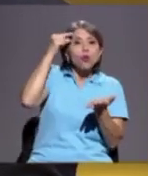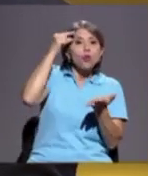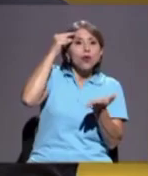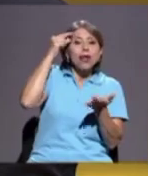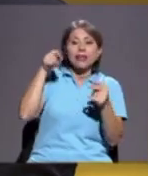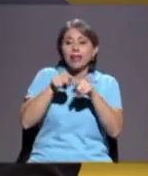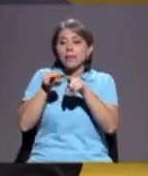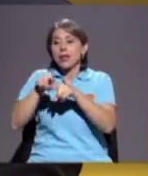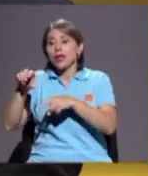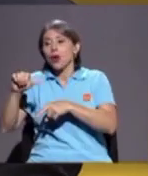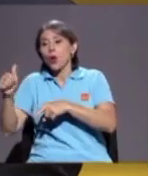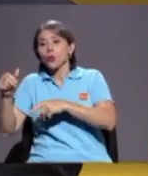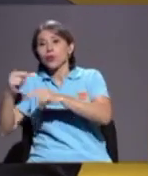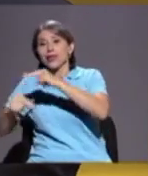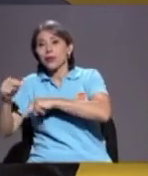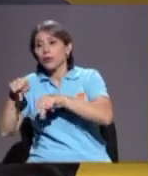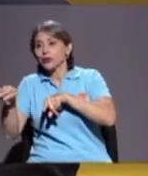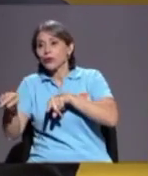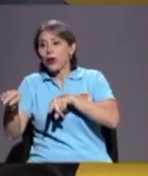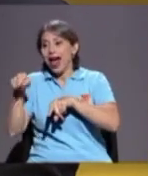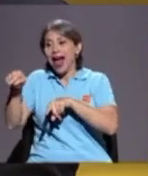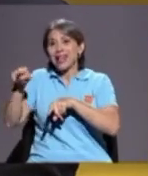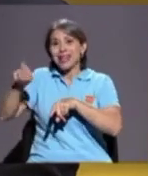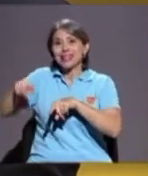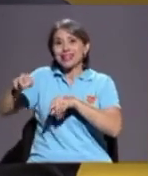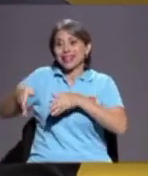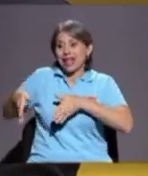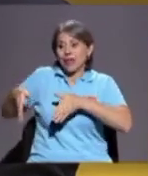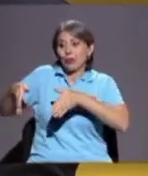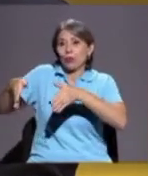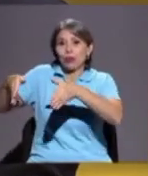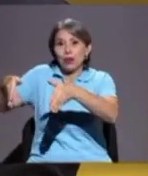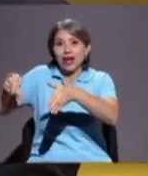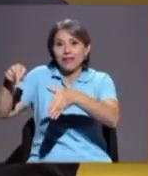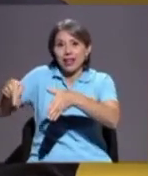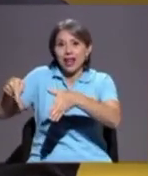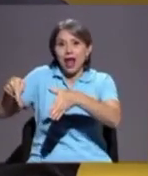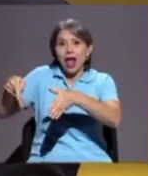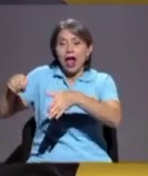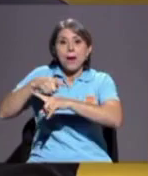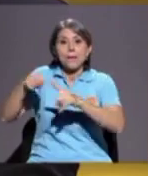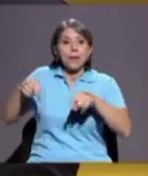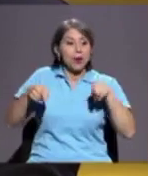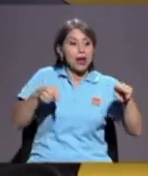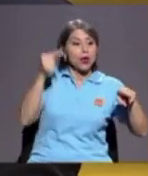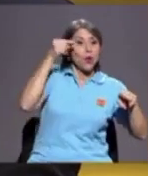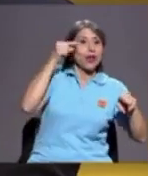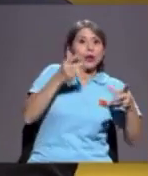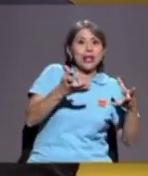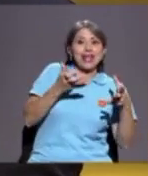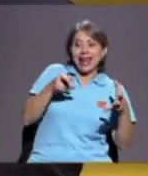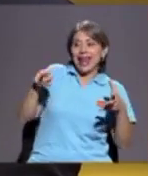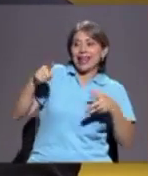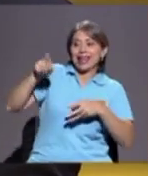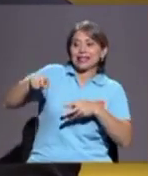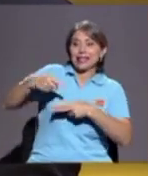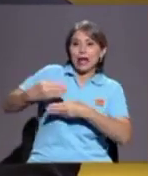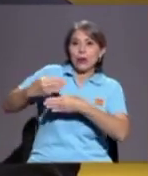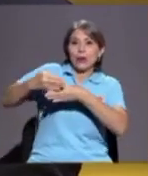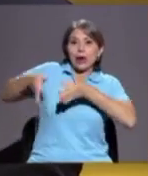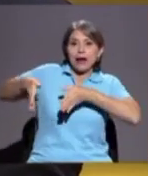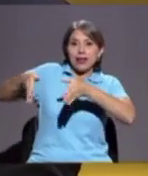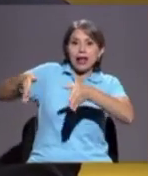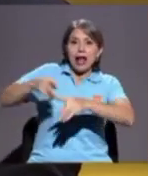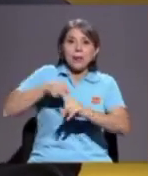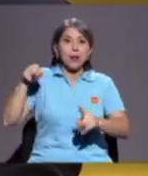carretera, entonces el gobierno le interesaría expropiar eso, ¿verdad? Pero ahí ha pasado una serie de asuntos y ahí está todavía, ¿verdad?